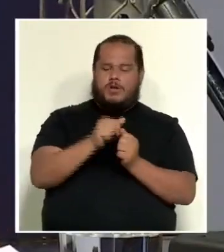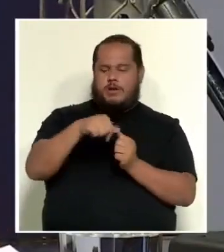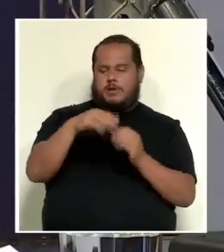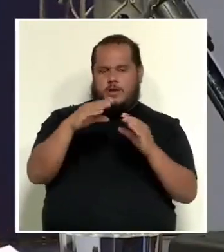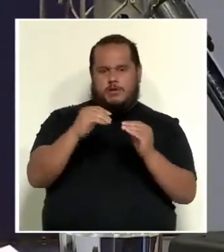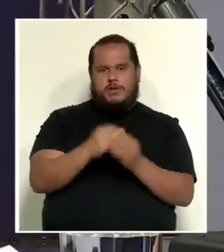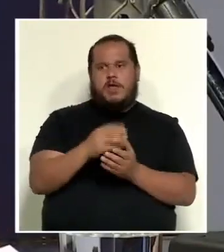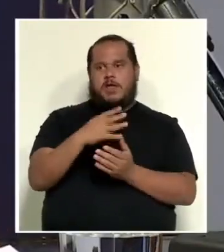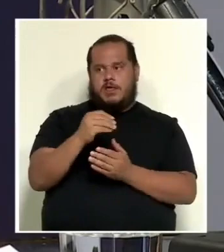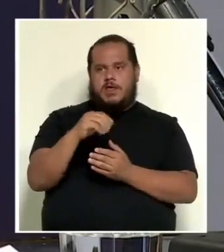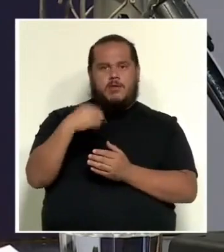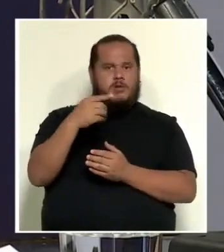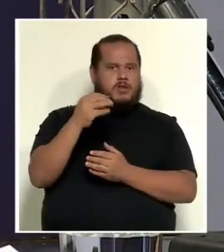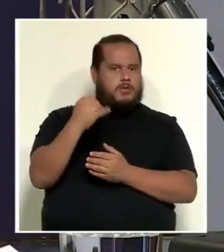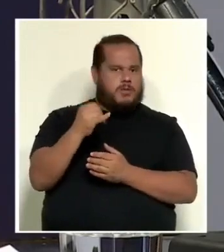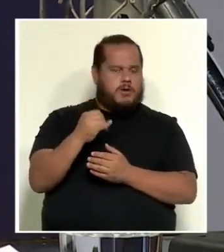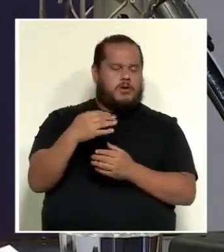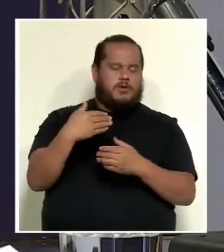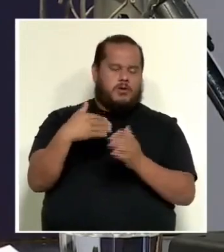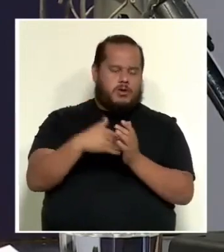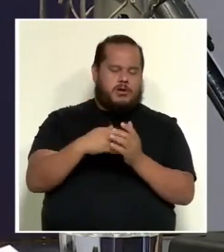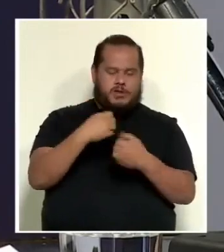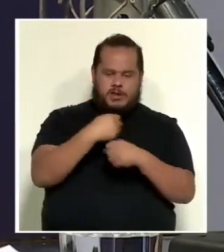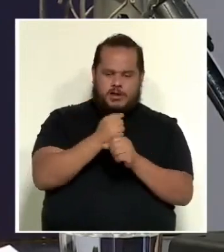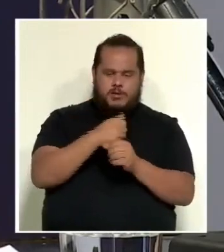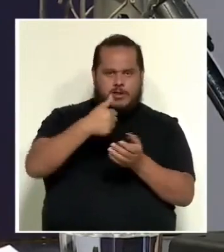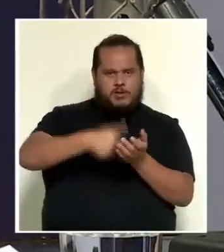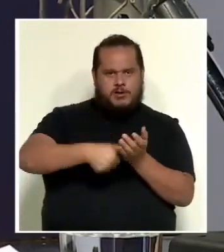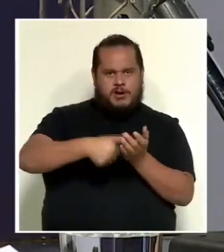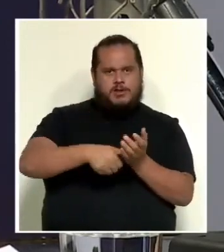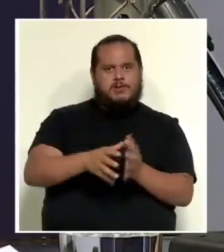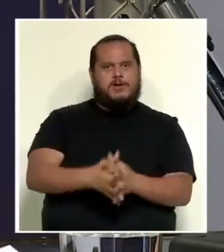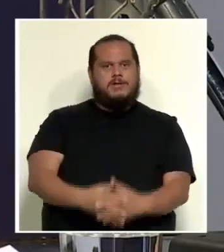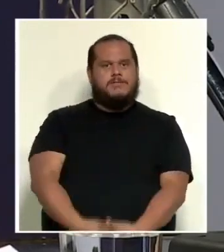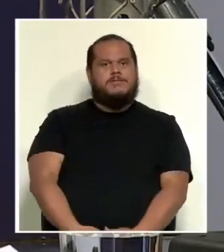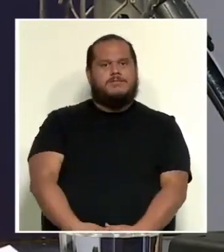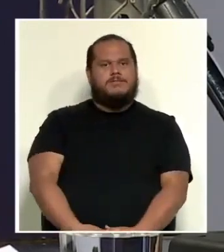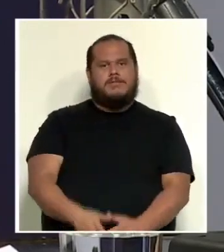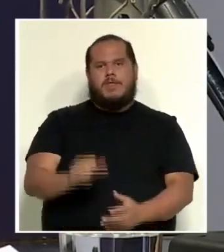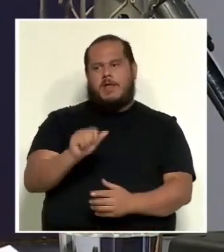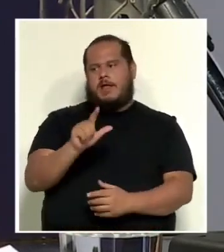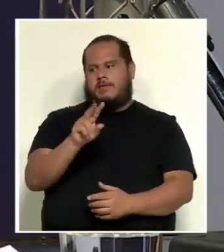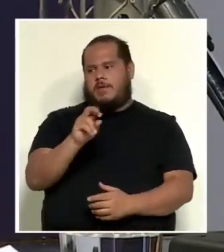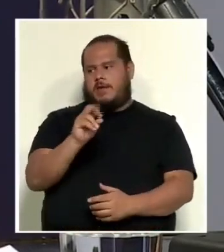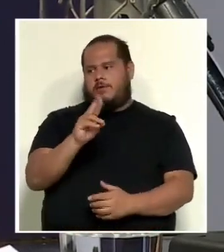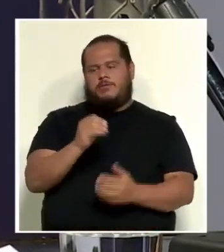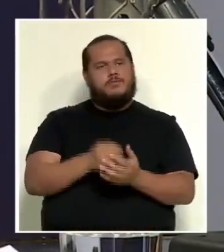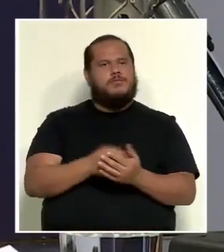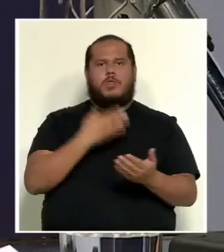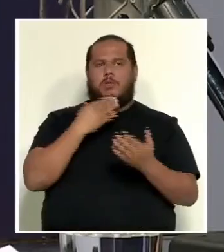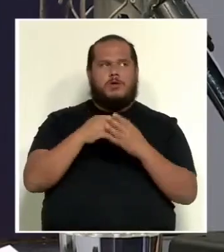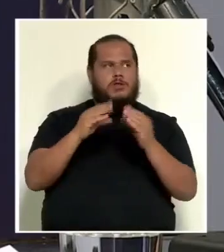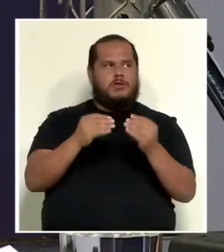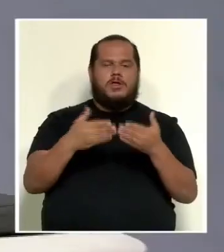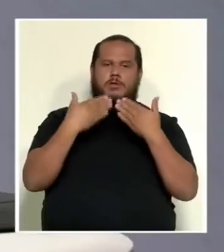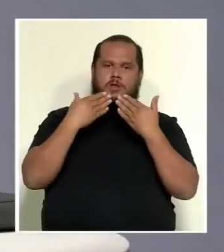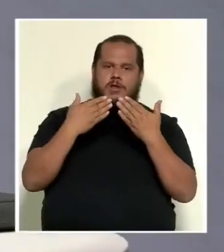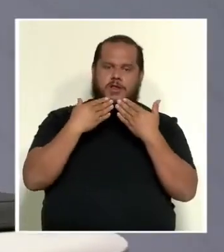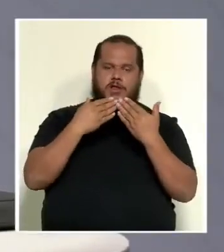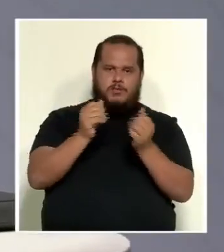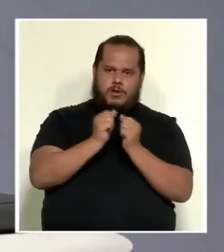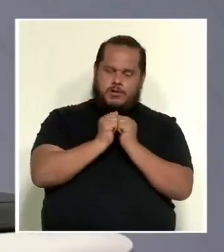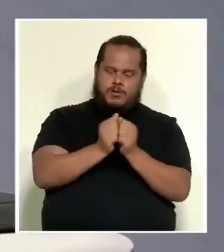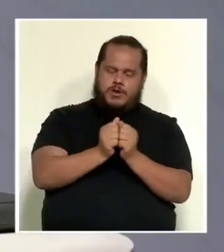noche, y el miércoles de nuevo estaremos en Zoom electoral. Álvaro. Buenas noches, muchas gracias por